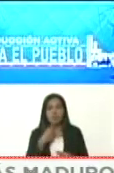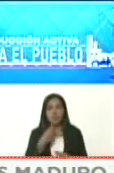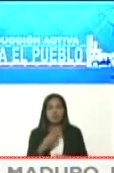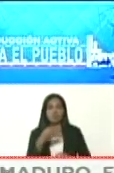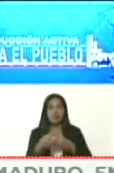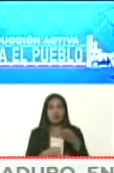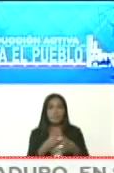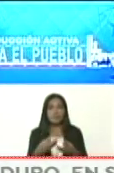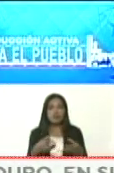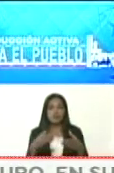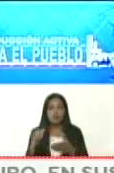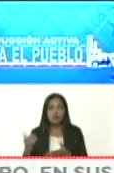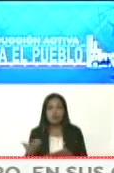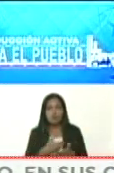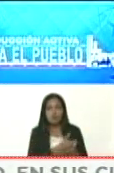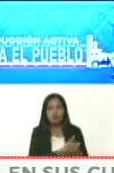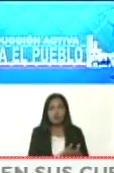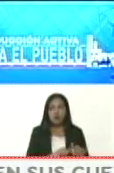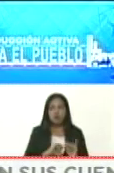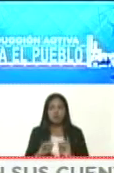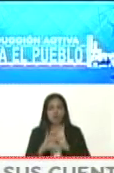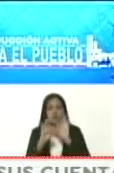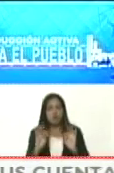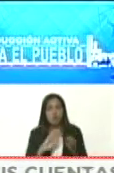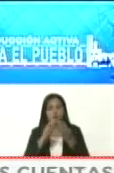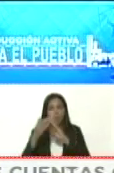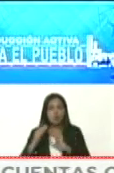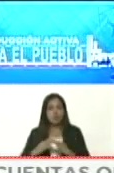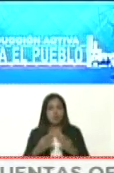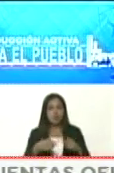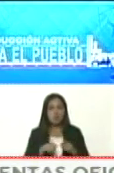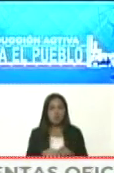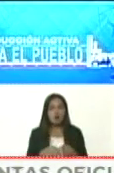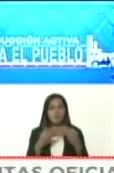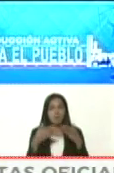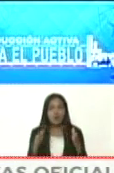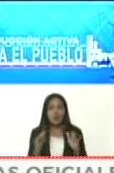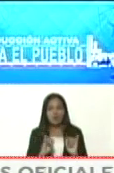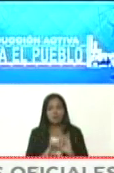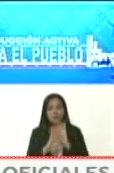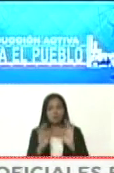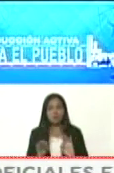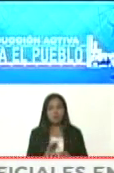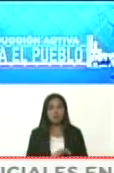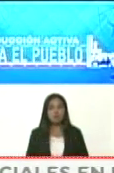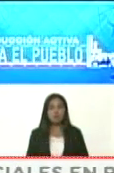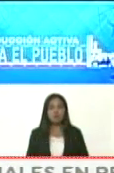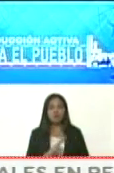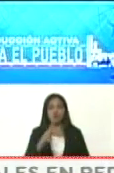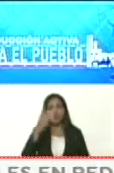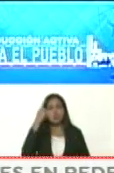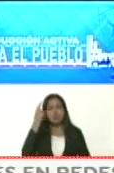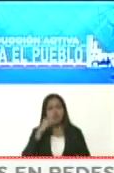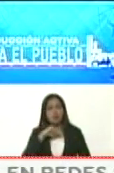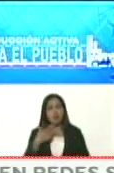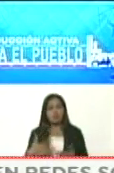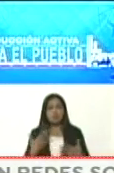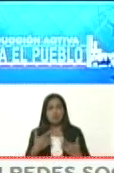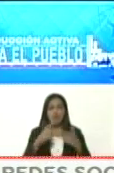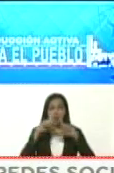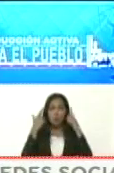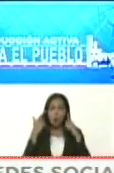De reciclaje comunitario, comunal, popular. Hace dos días yo tuve un acto en La